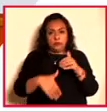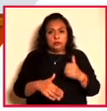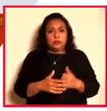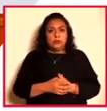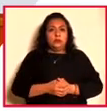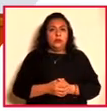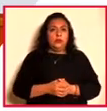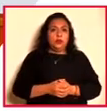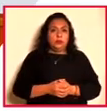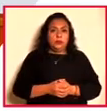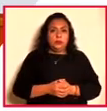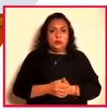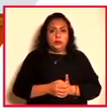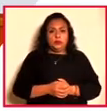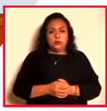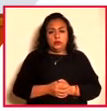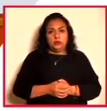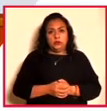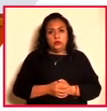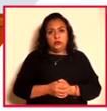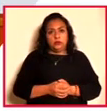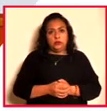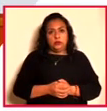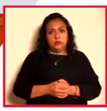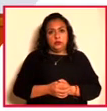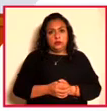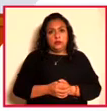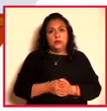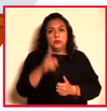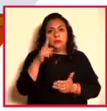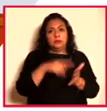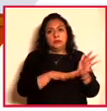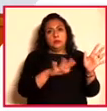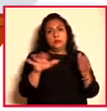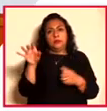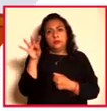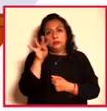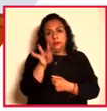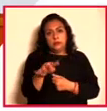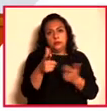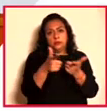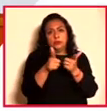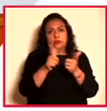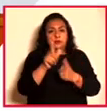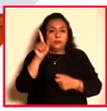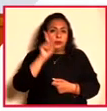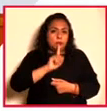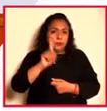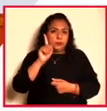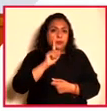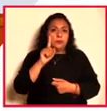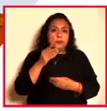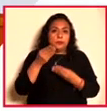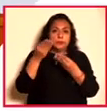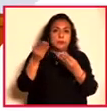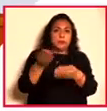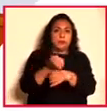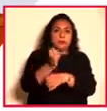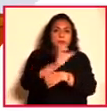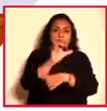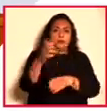mañana. Gracias. Buenas noches. En 1519, un grupo de mujeres es ofrecido como esclavas a Hernán